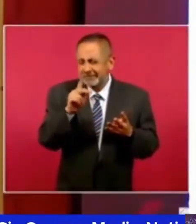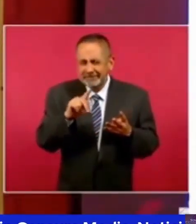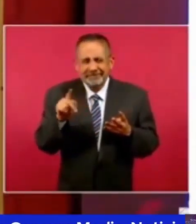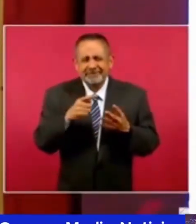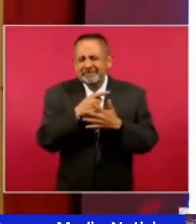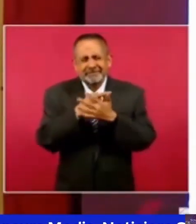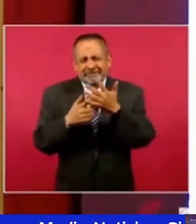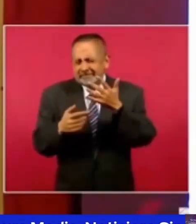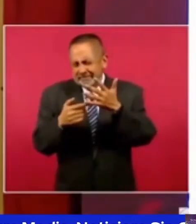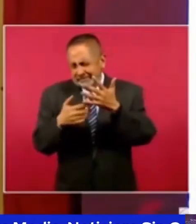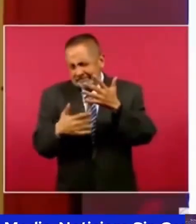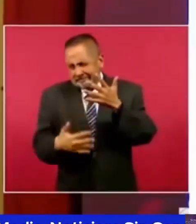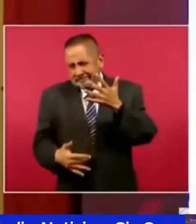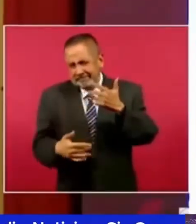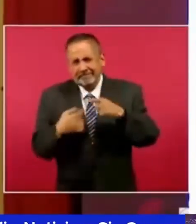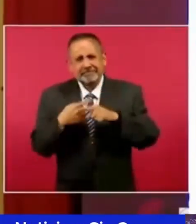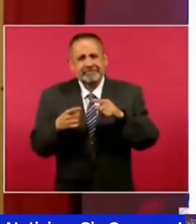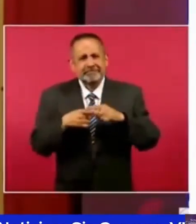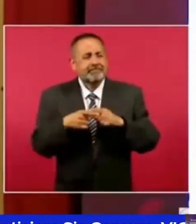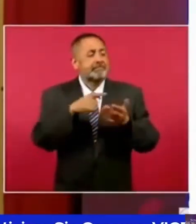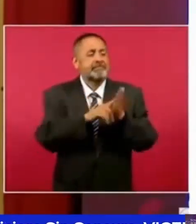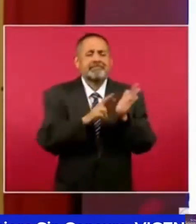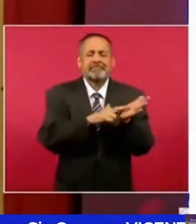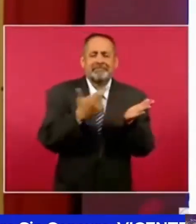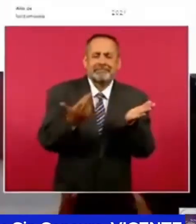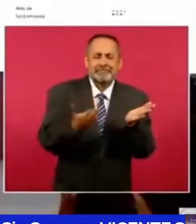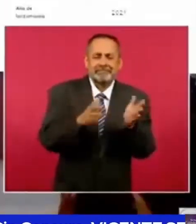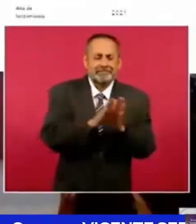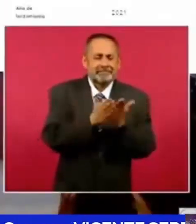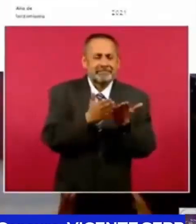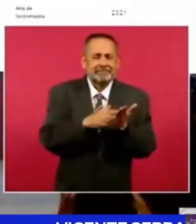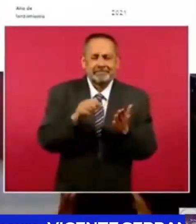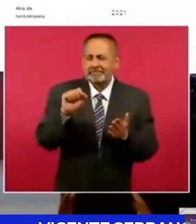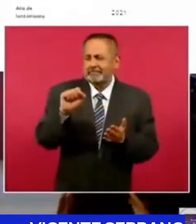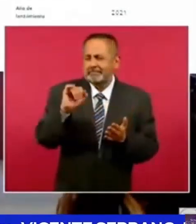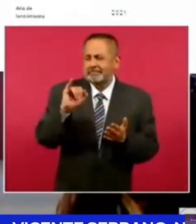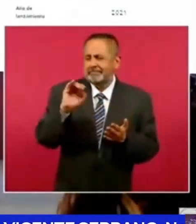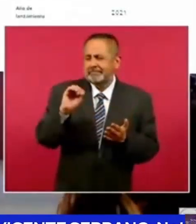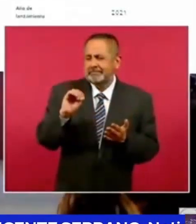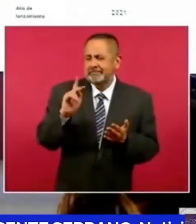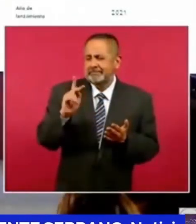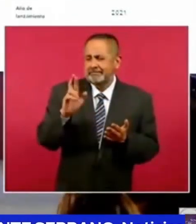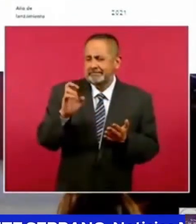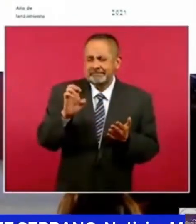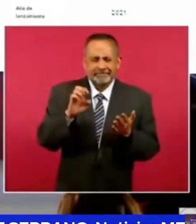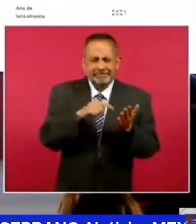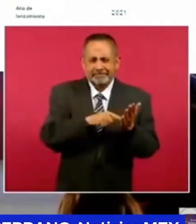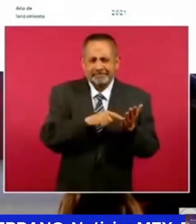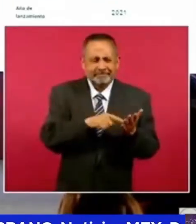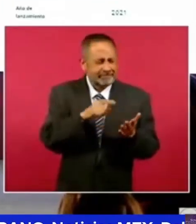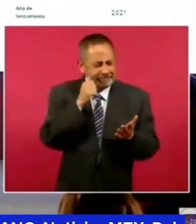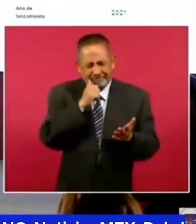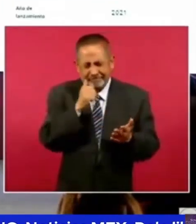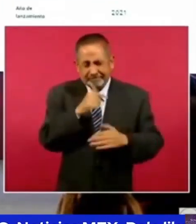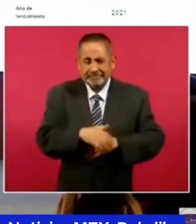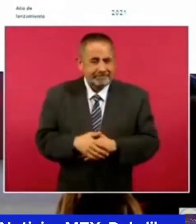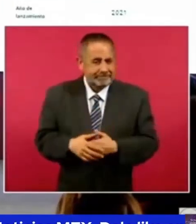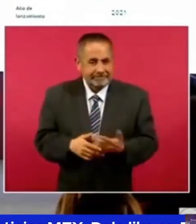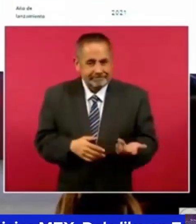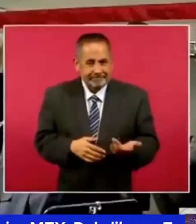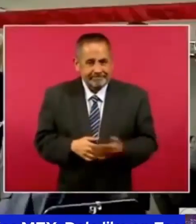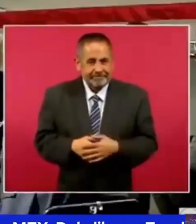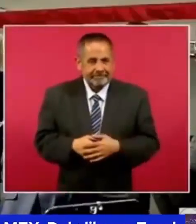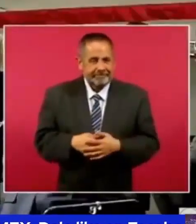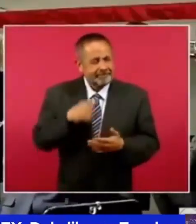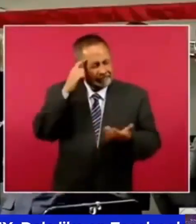etcétera, etcétera, etcétera. Ah, la revista Siempre. ¿Por qué no pones qué diría